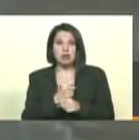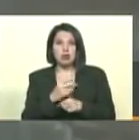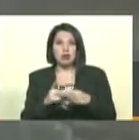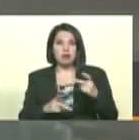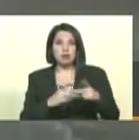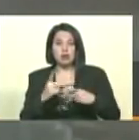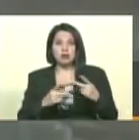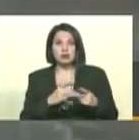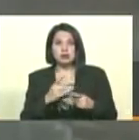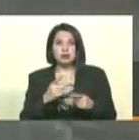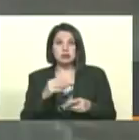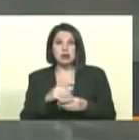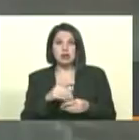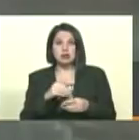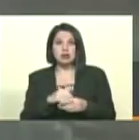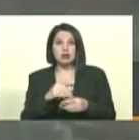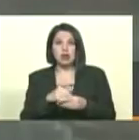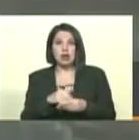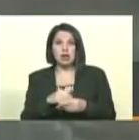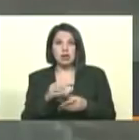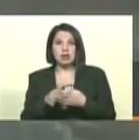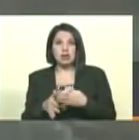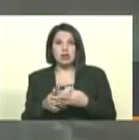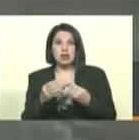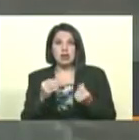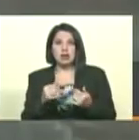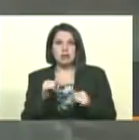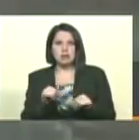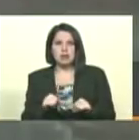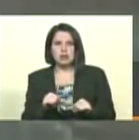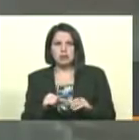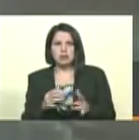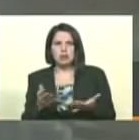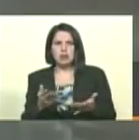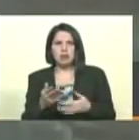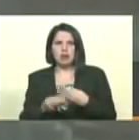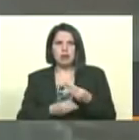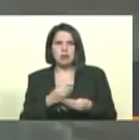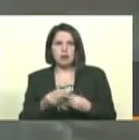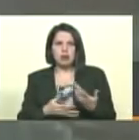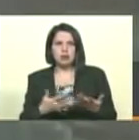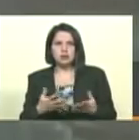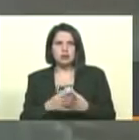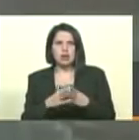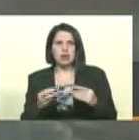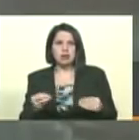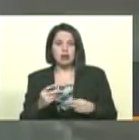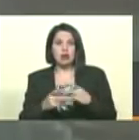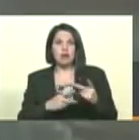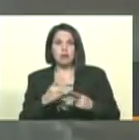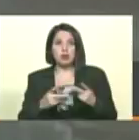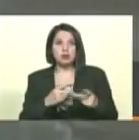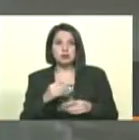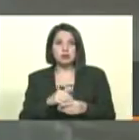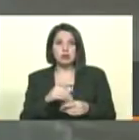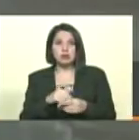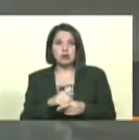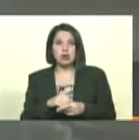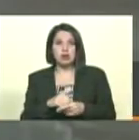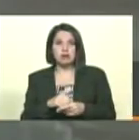electoral con las mismas condiciones y las mismas garantías que hemos dado para todos los procesos electorales.